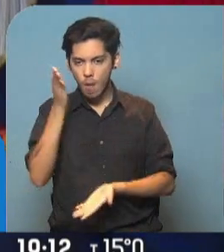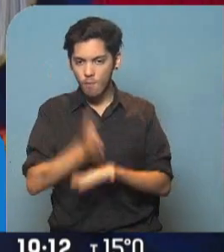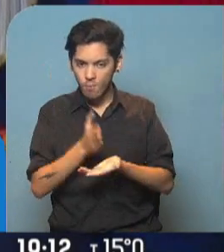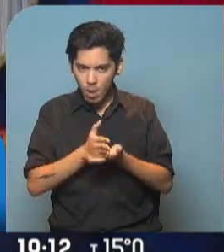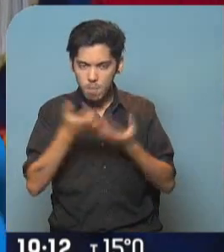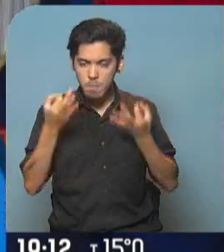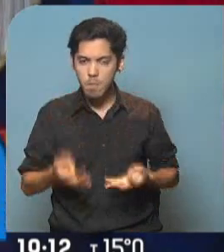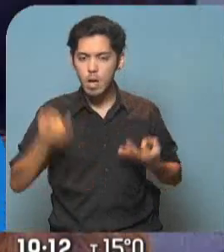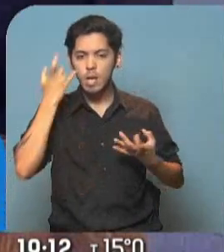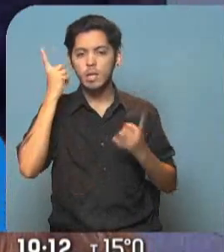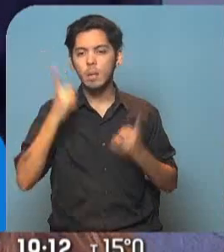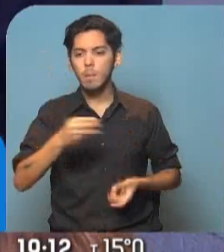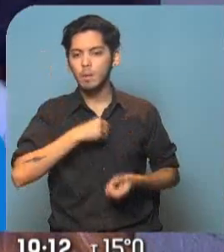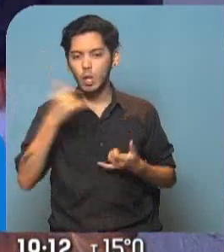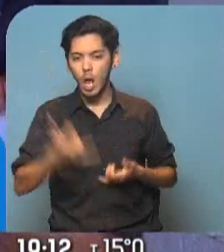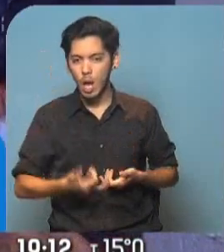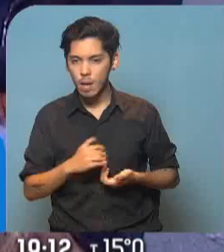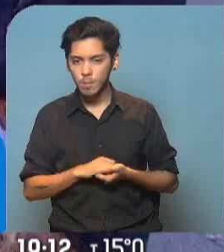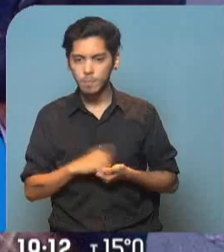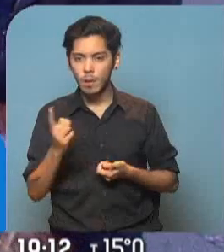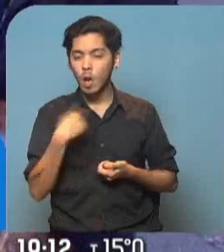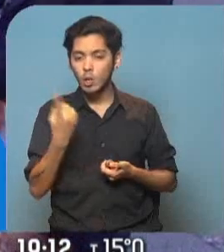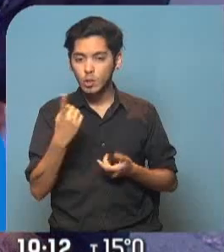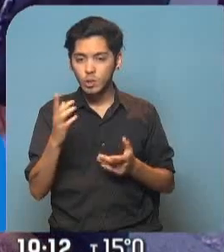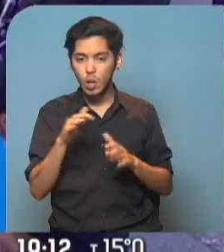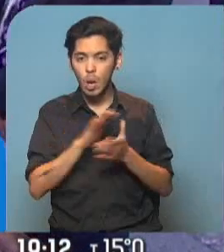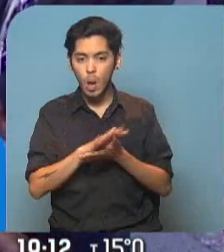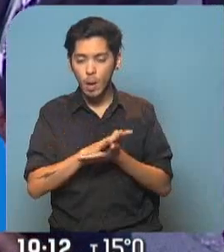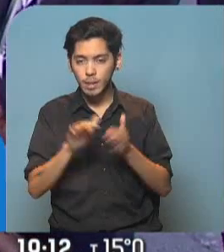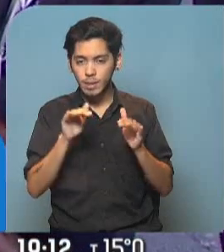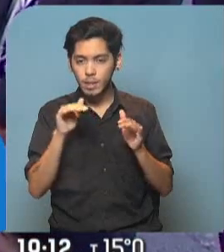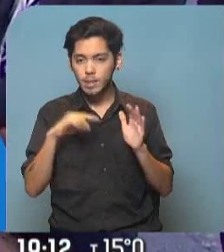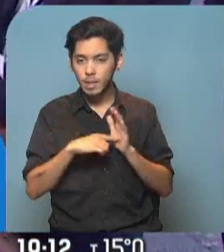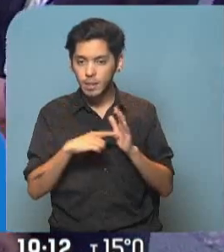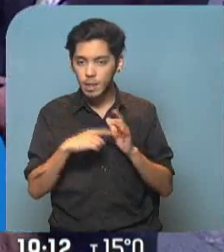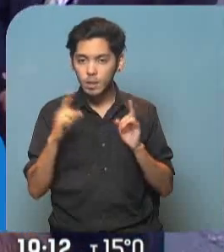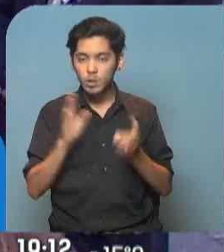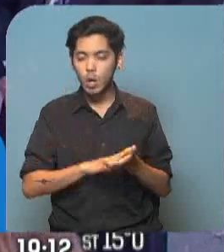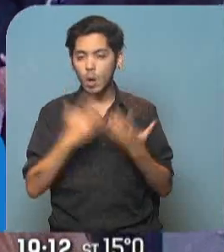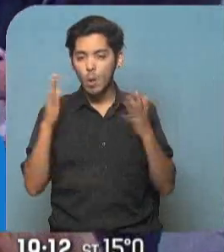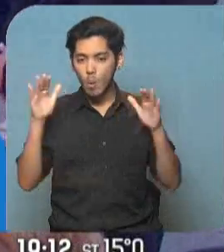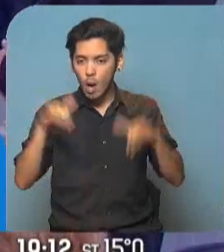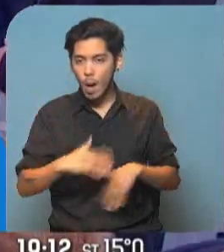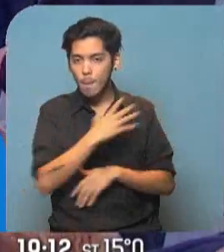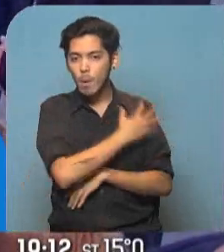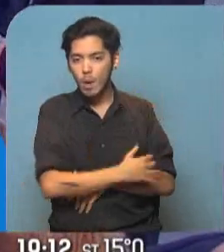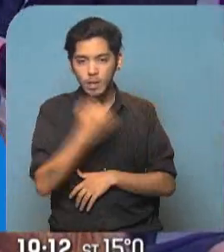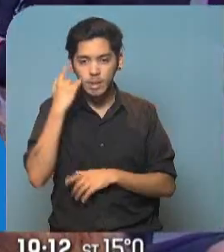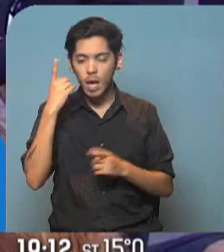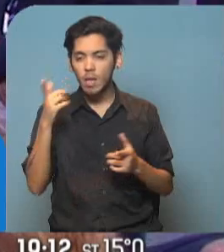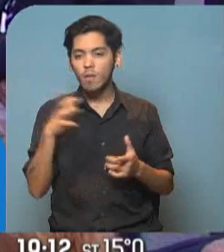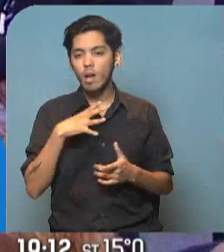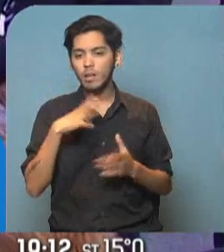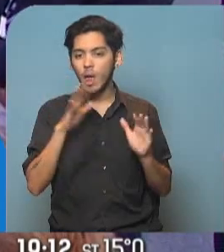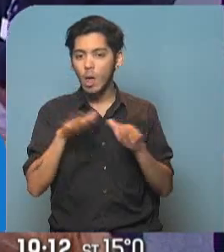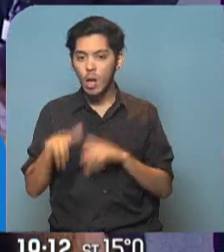y apasionada. Para nosotros el eje central de todo nuestro gobierno tiene que ver con reducir la pobreza, reducir la desigualdad, lograr